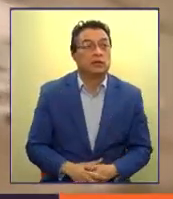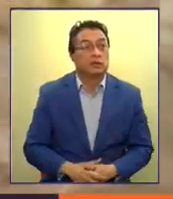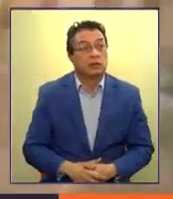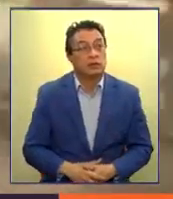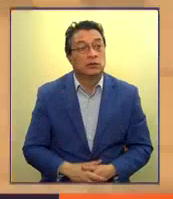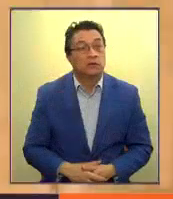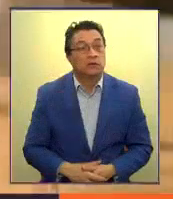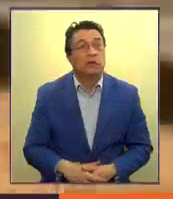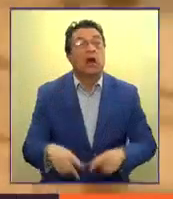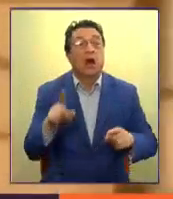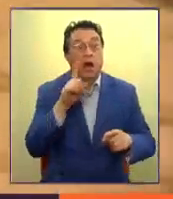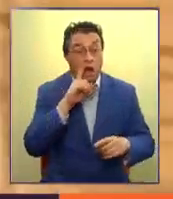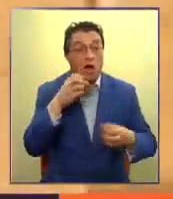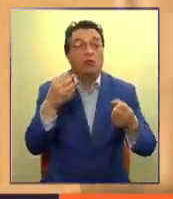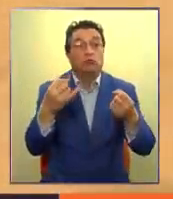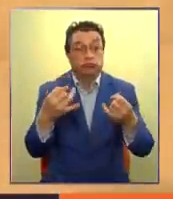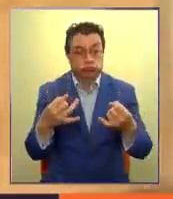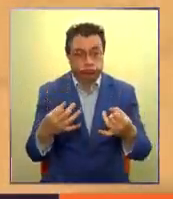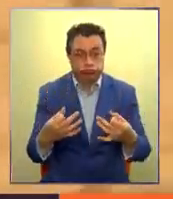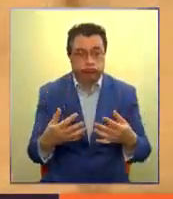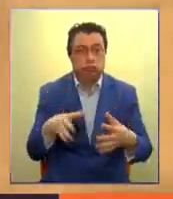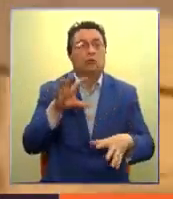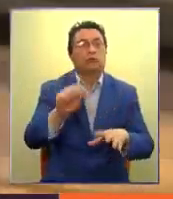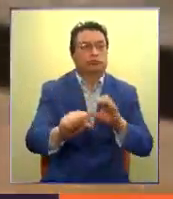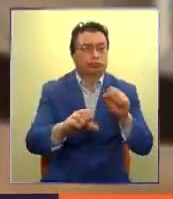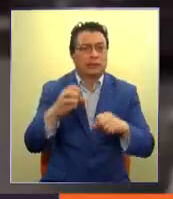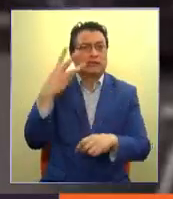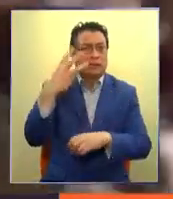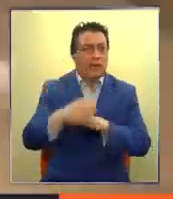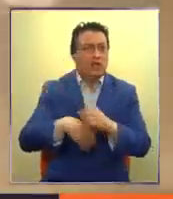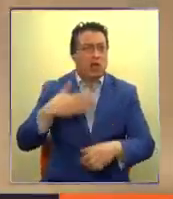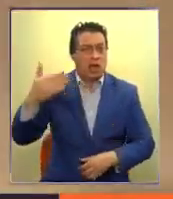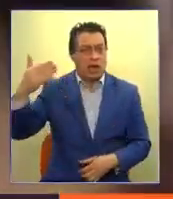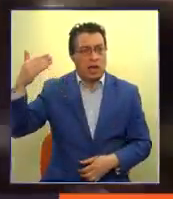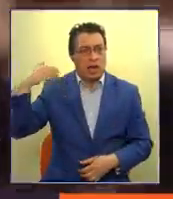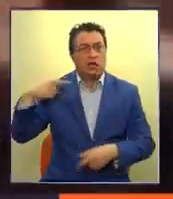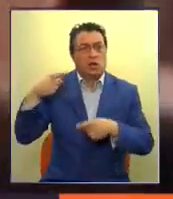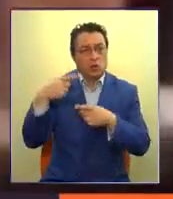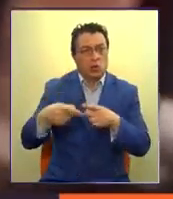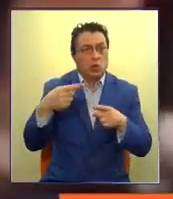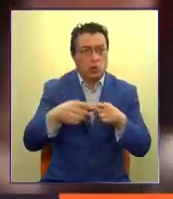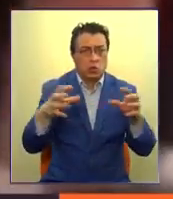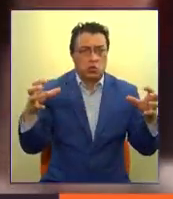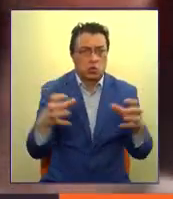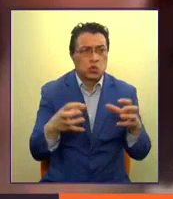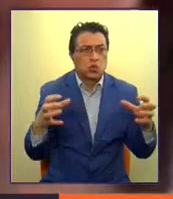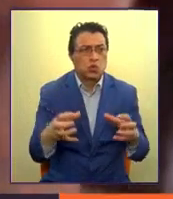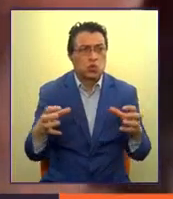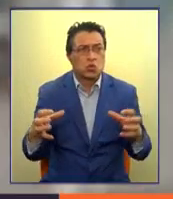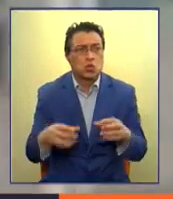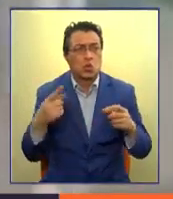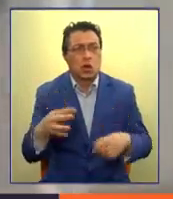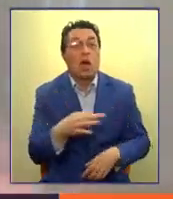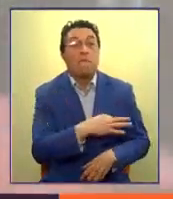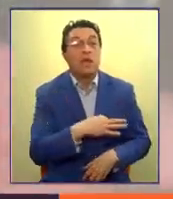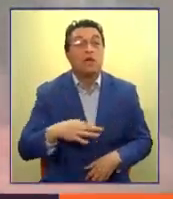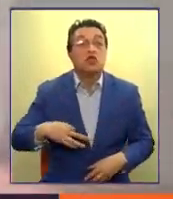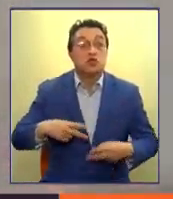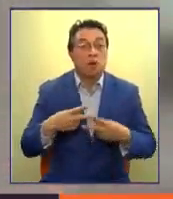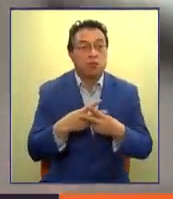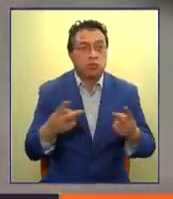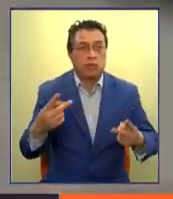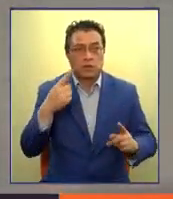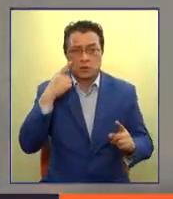Vaya estadística, el problema lo identificaron hace por lo menos 3 años. Una serie de violentos eventos obligaron al Ministerio Público a fijar